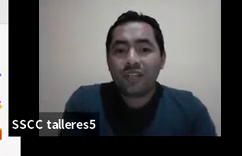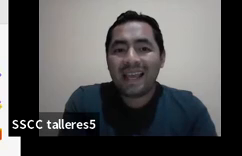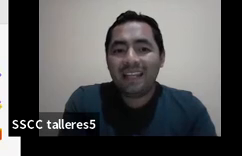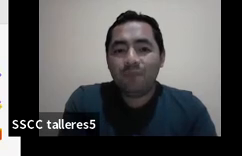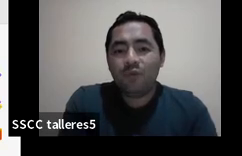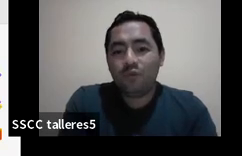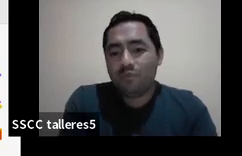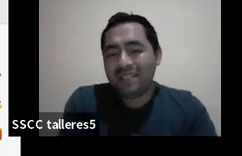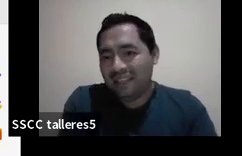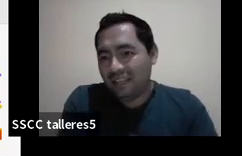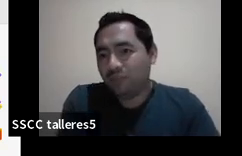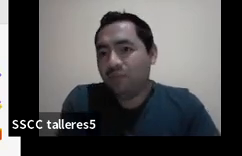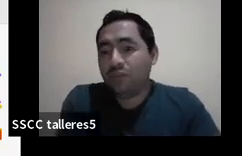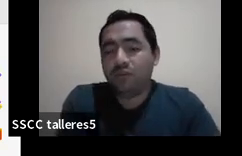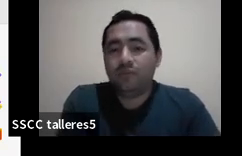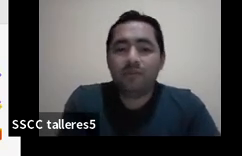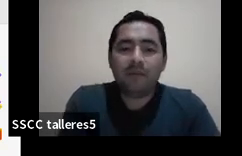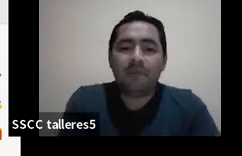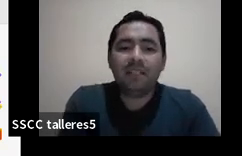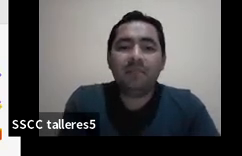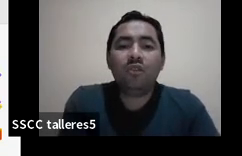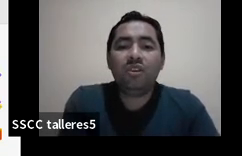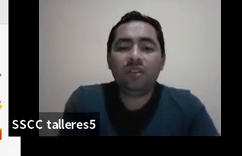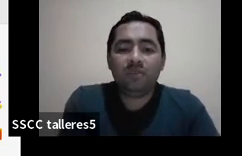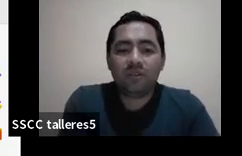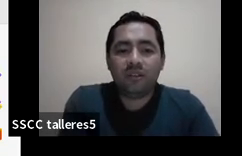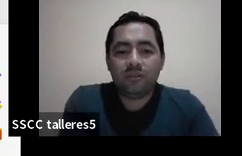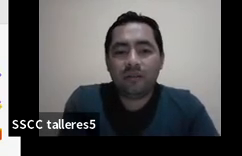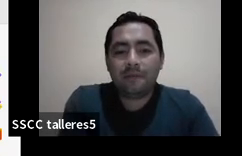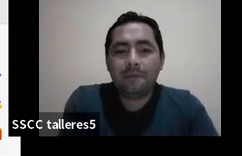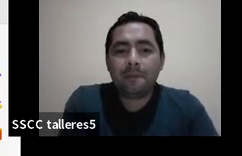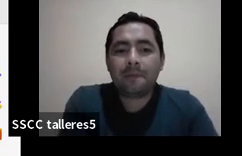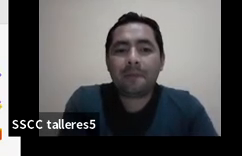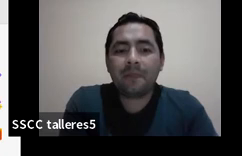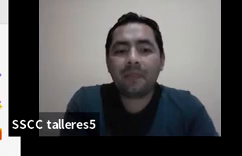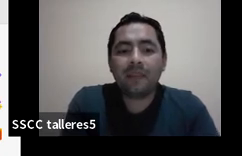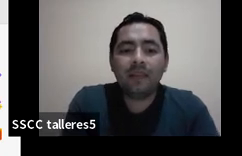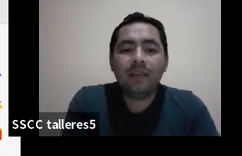¿Cuántos sordos hay en el Perú? Más de 500,000 sordos. ¿Ya? Más de medio millón de personas sordas.